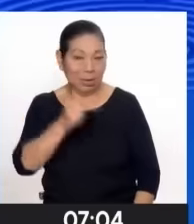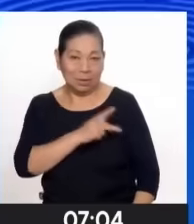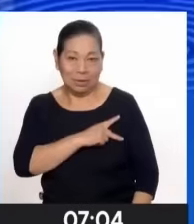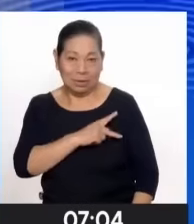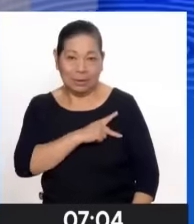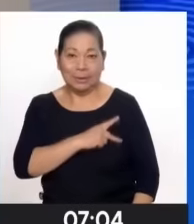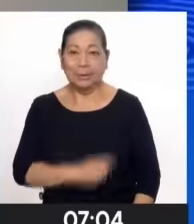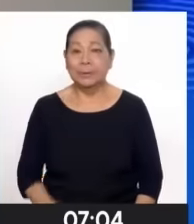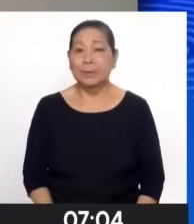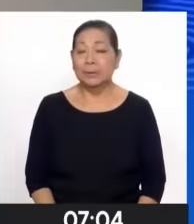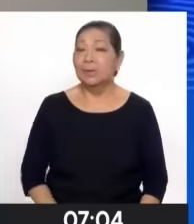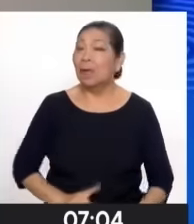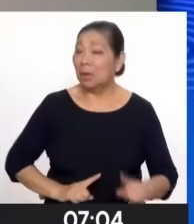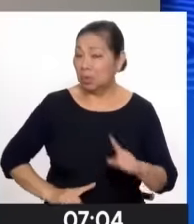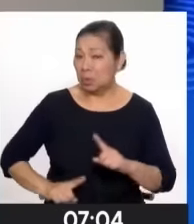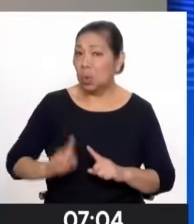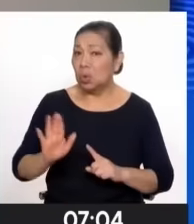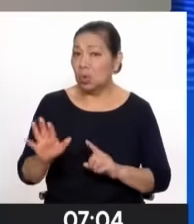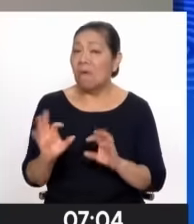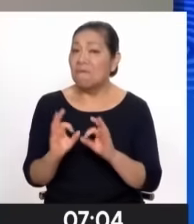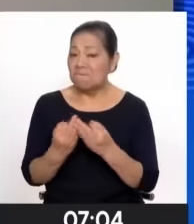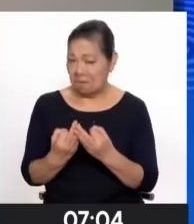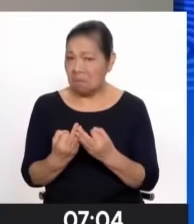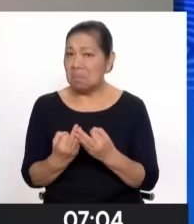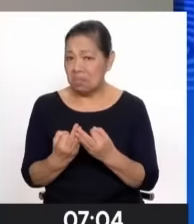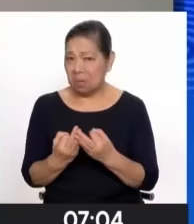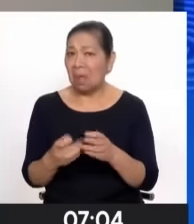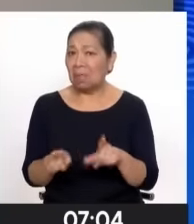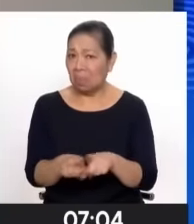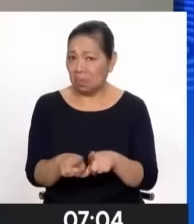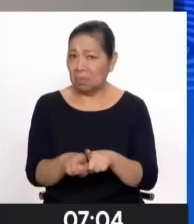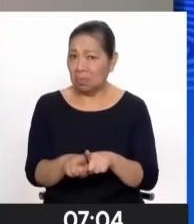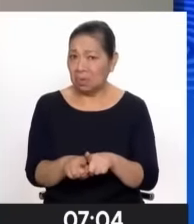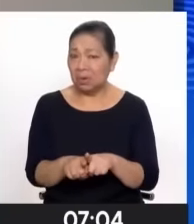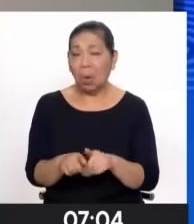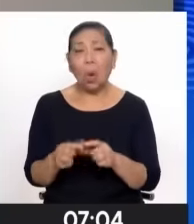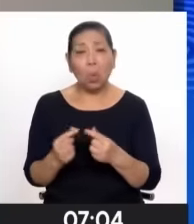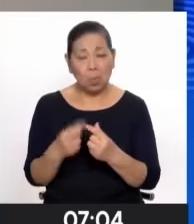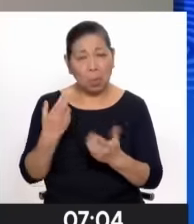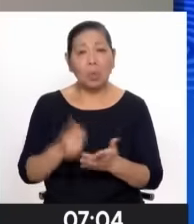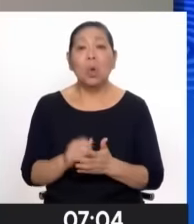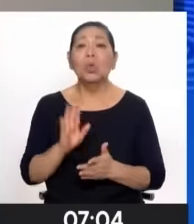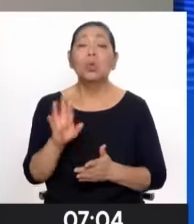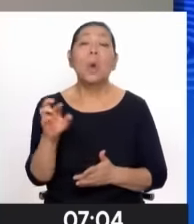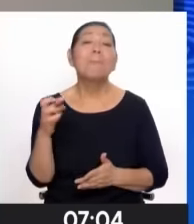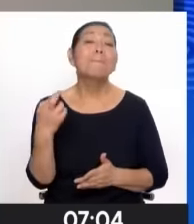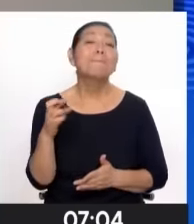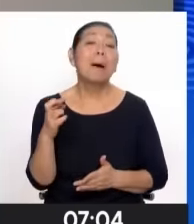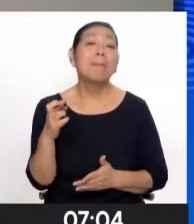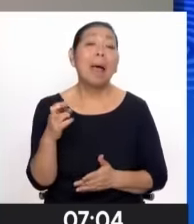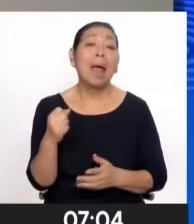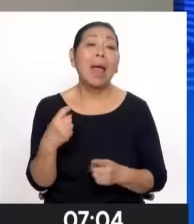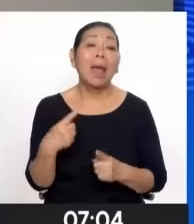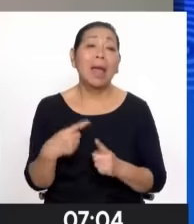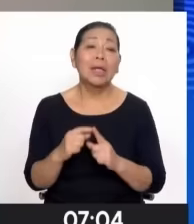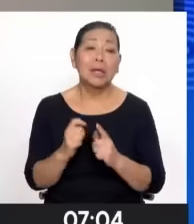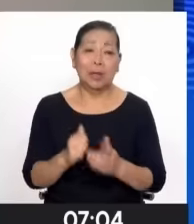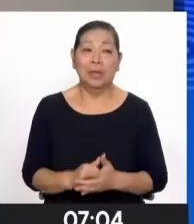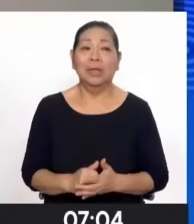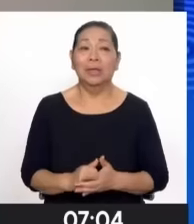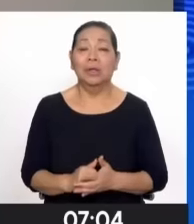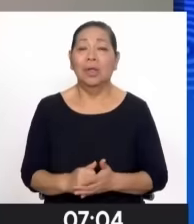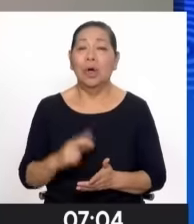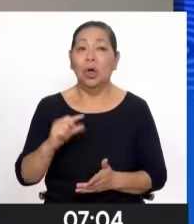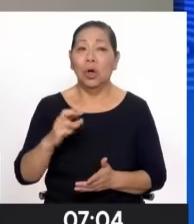popular algunos de sus familiares también tuvieron carrera política como su padre el ex parlamentario